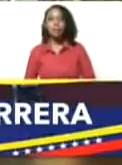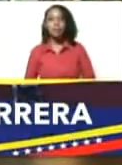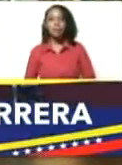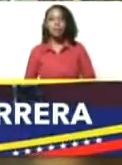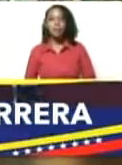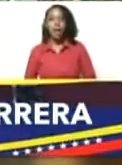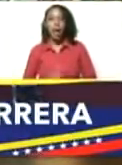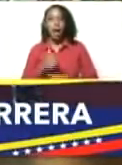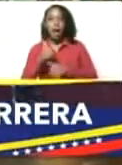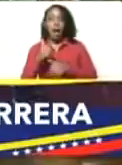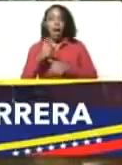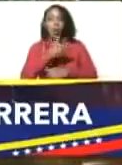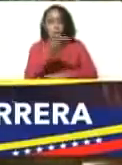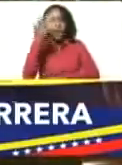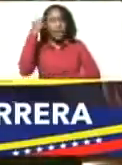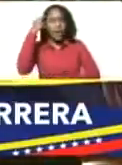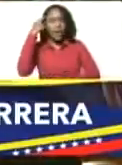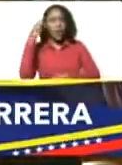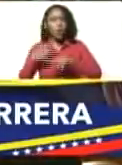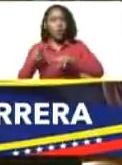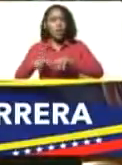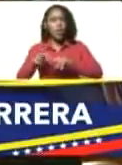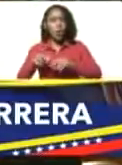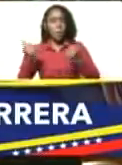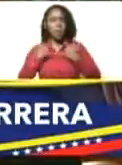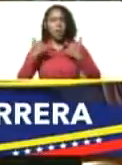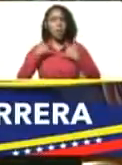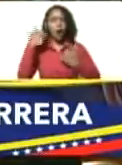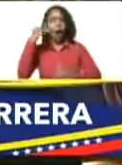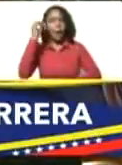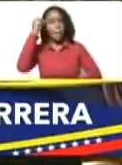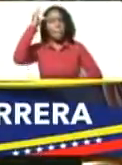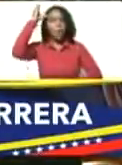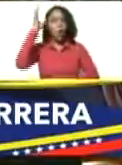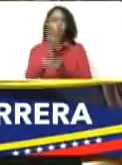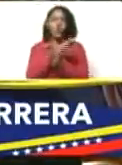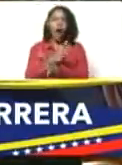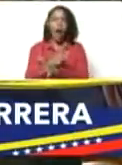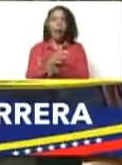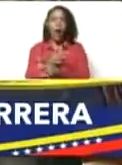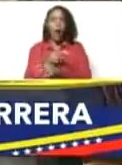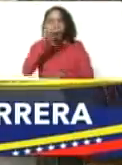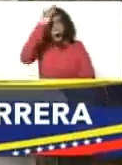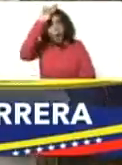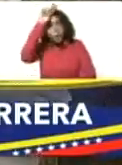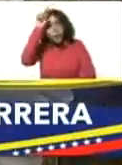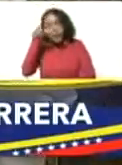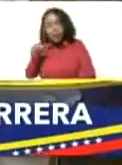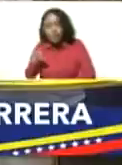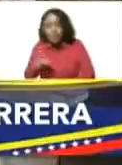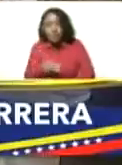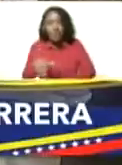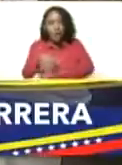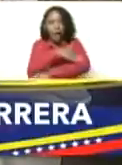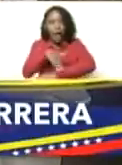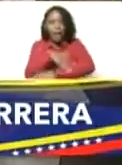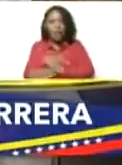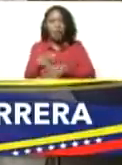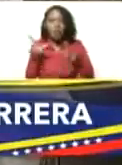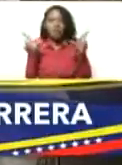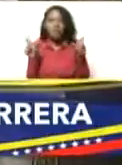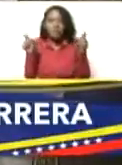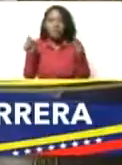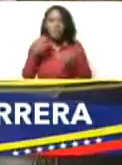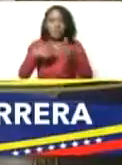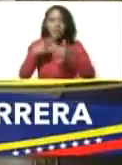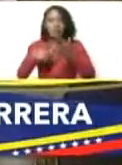Ustedes saben que uno cuando niño es capaz de detenerse a jugar con unas hormiguitas en la esquina de una calle, ¿no? Con un grillito que se